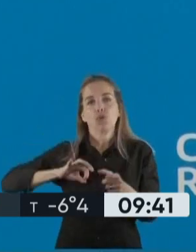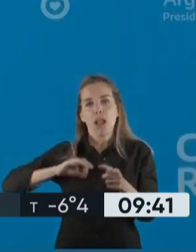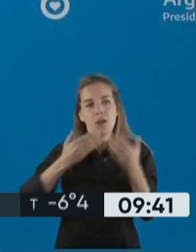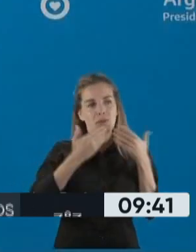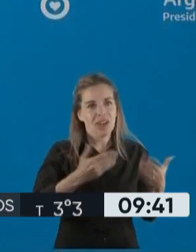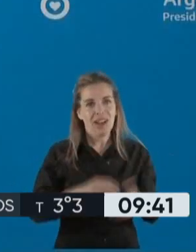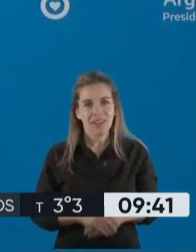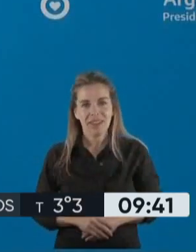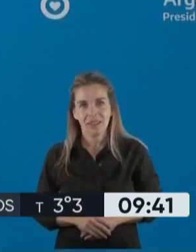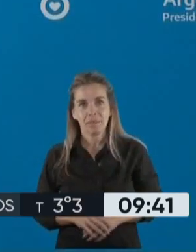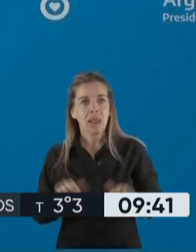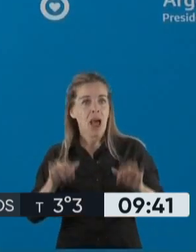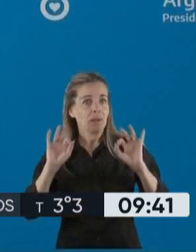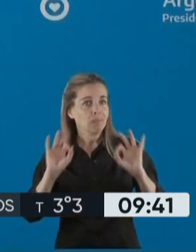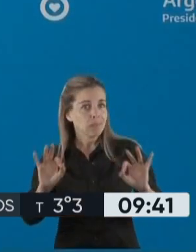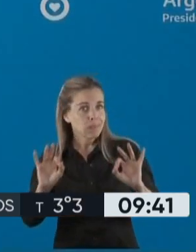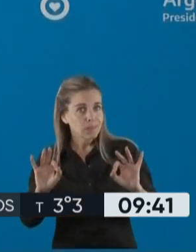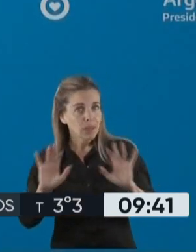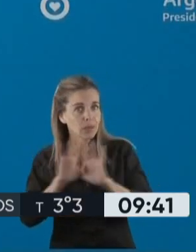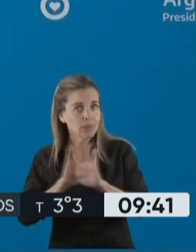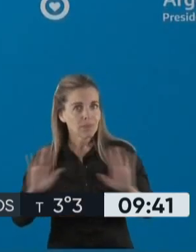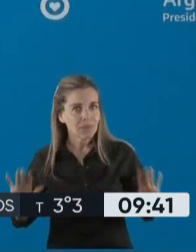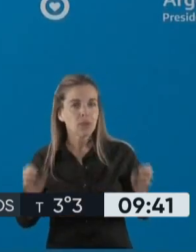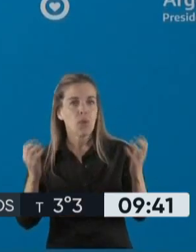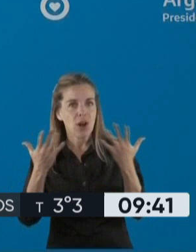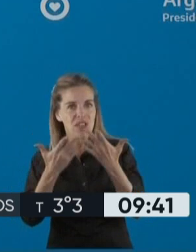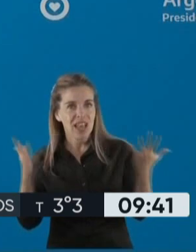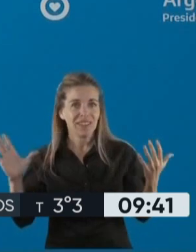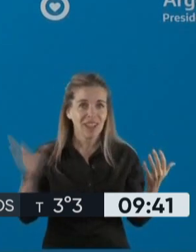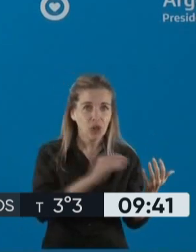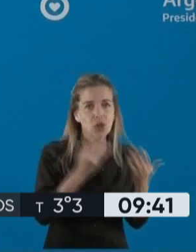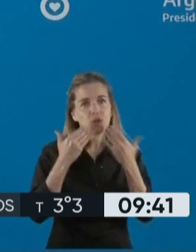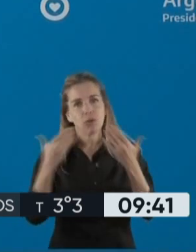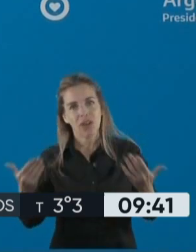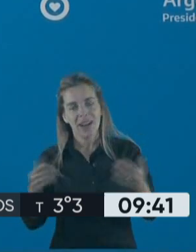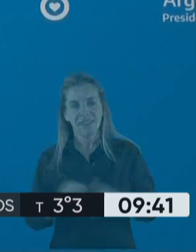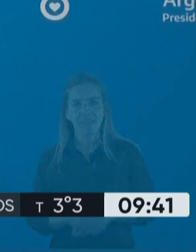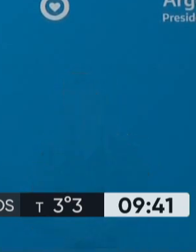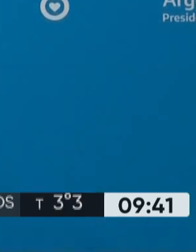Muchas gracias. Ahora sí, ¿estamos bien? Bueno, buenos días a todos y a todas y gracias.